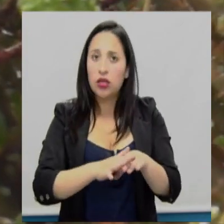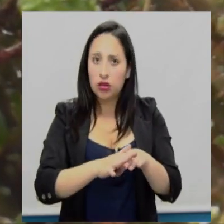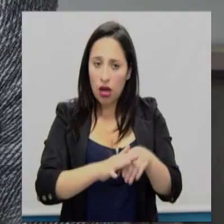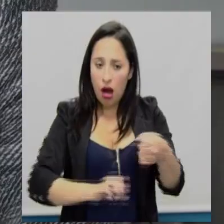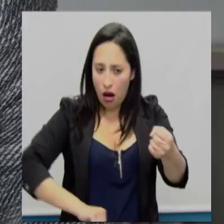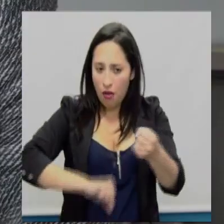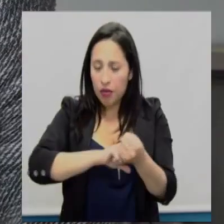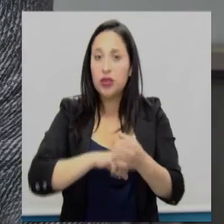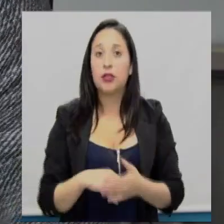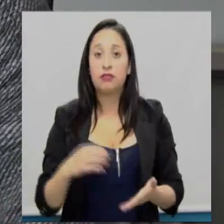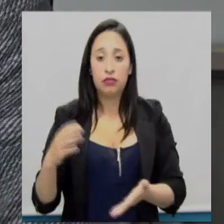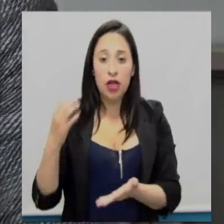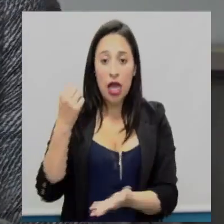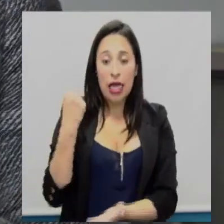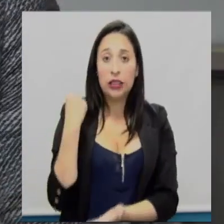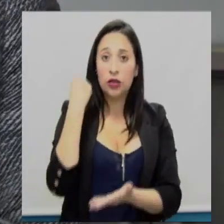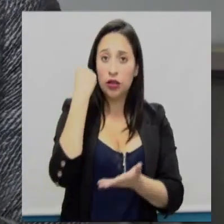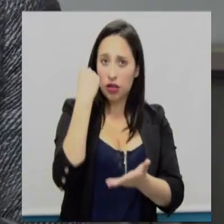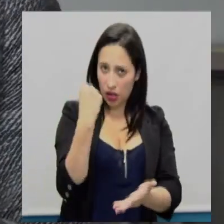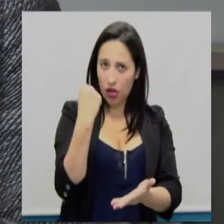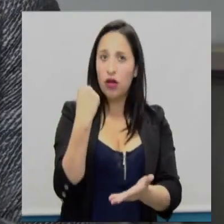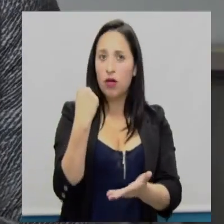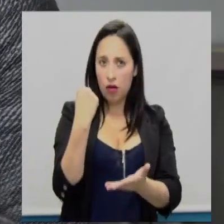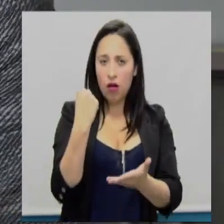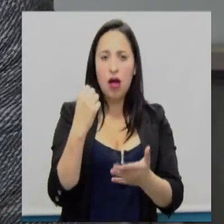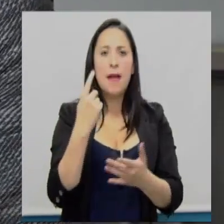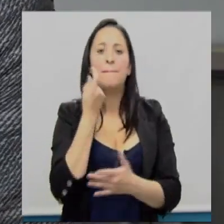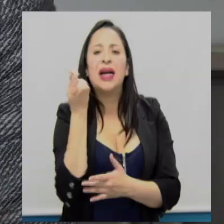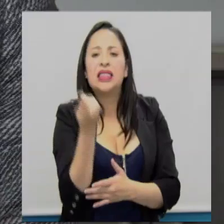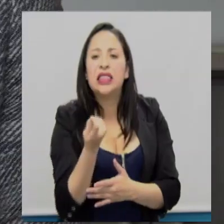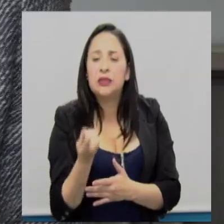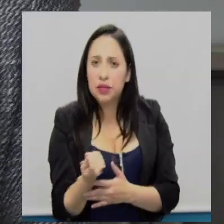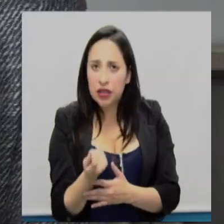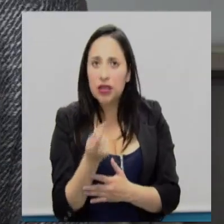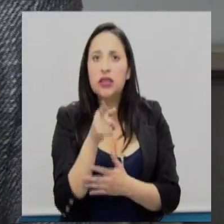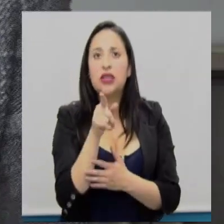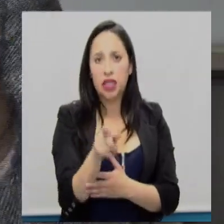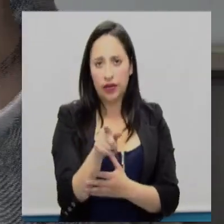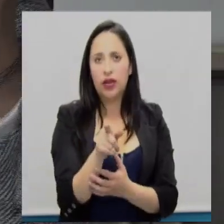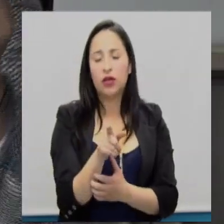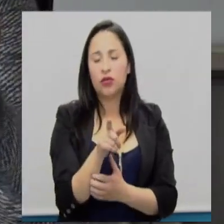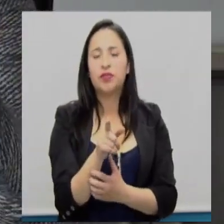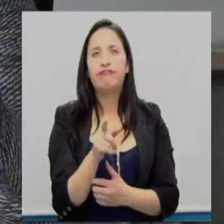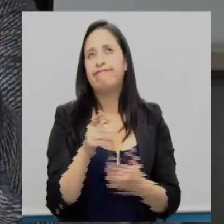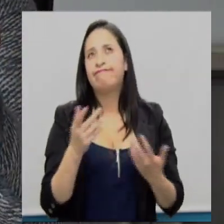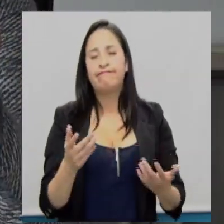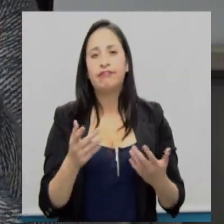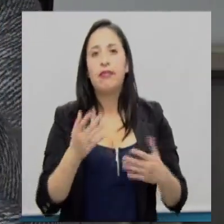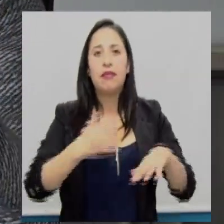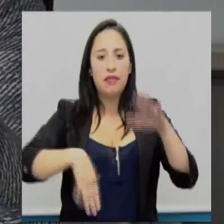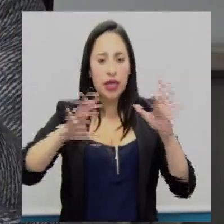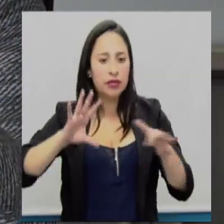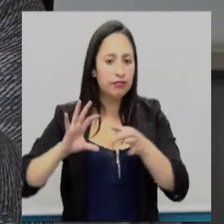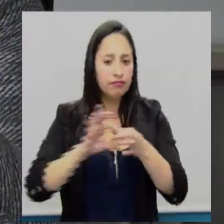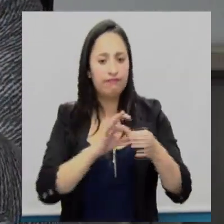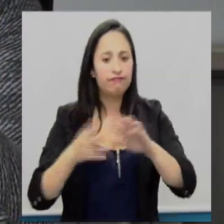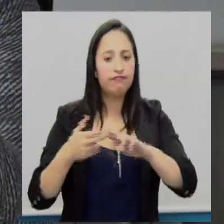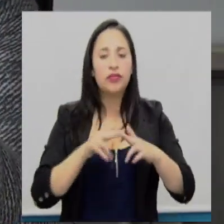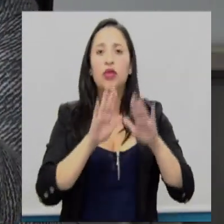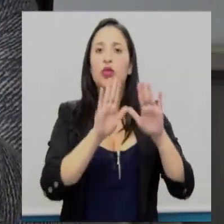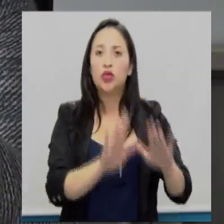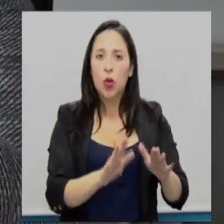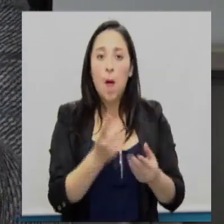ambiente. Estos recursos deberían tener quizás una destinación mucho más específica, es decir, la fuente de financiamiento tendría que estar